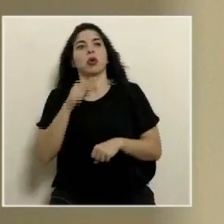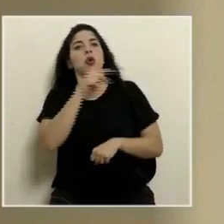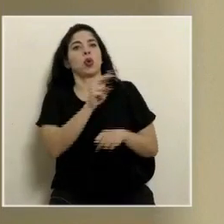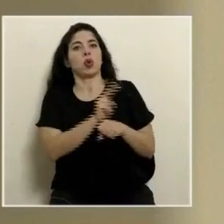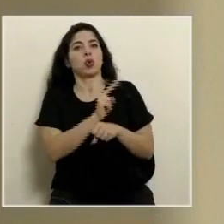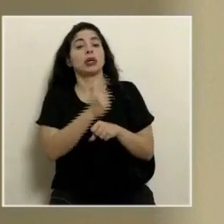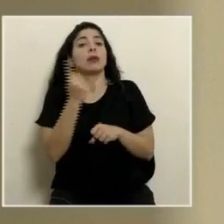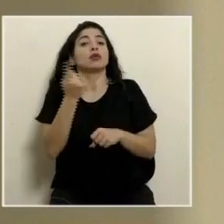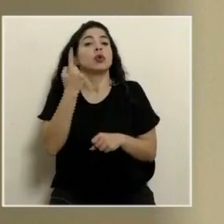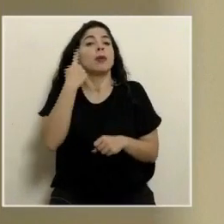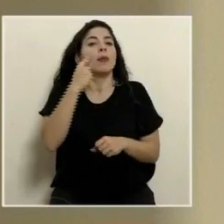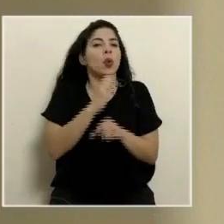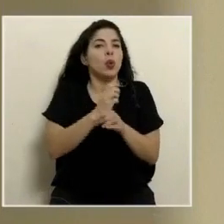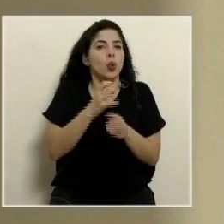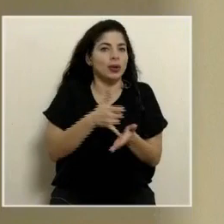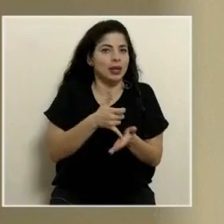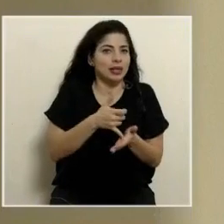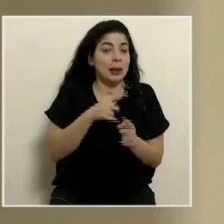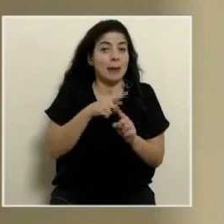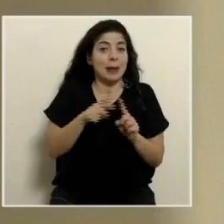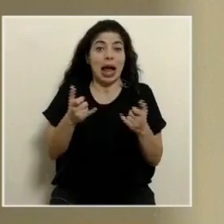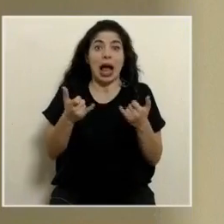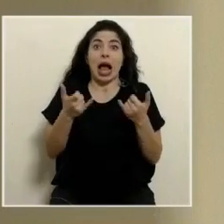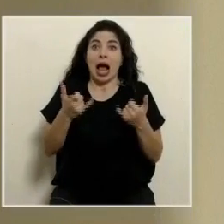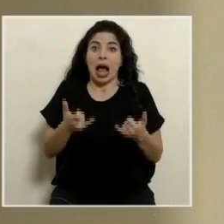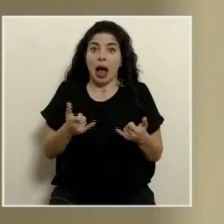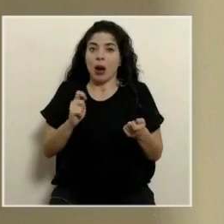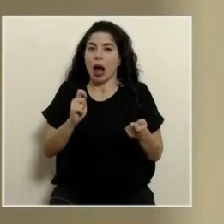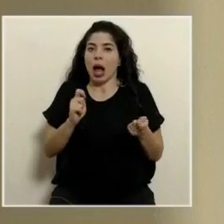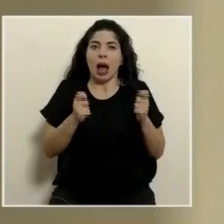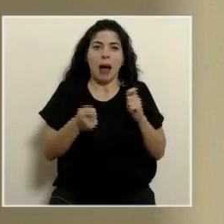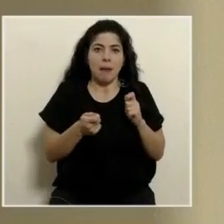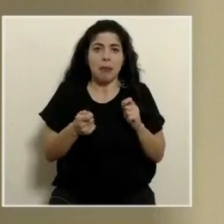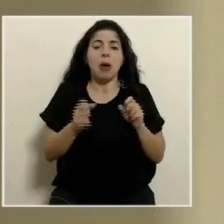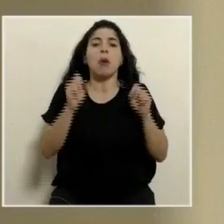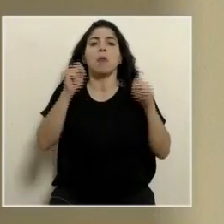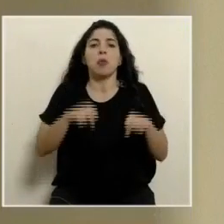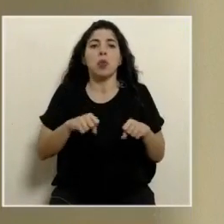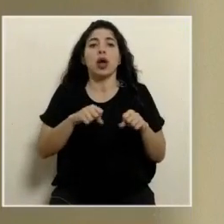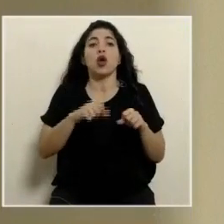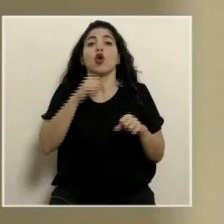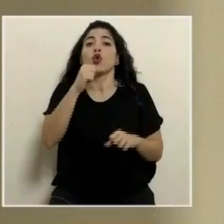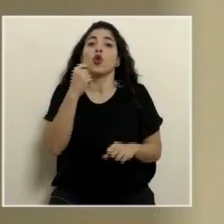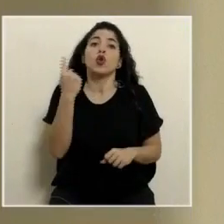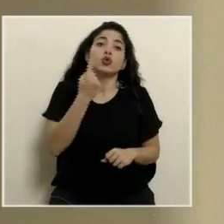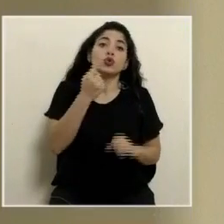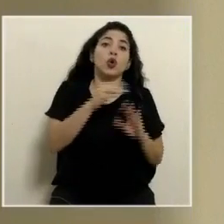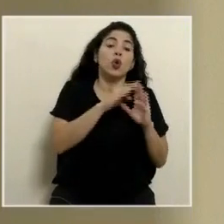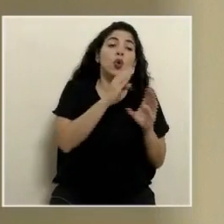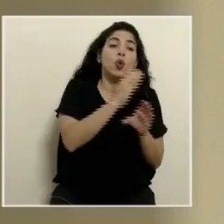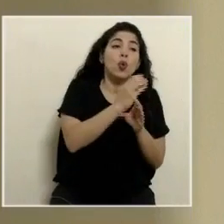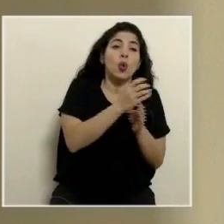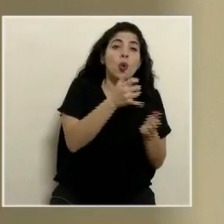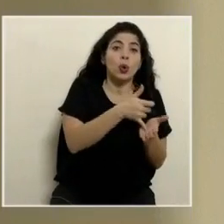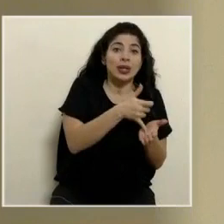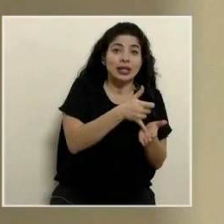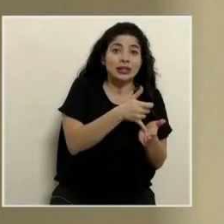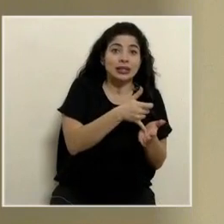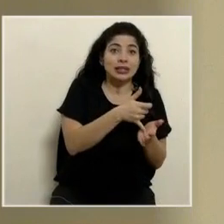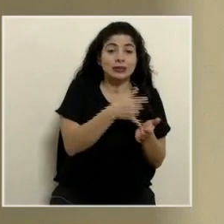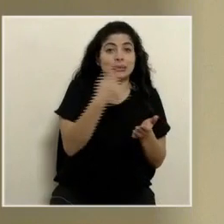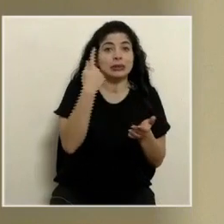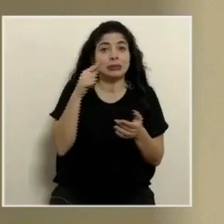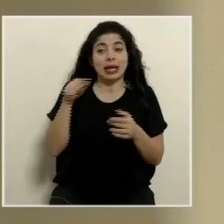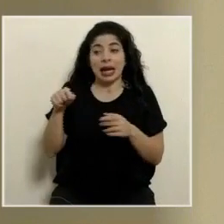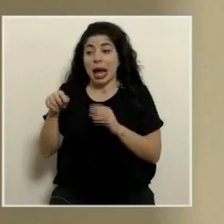para cuidados intensivos. En este momento se hace una reforma para poder también usar camas, no solamente de cuidados intensivos, para poder liberar